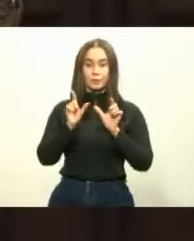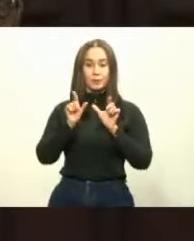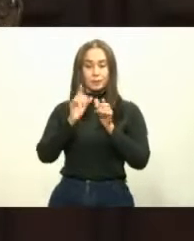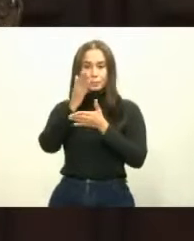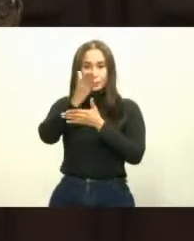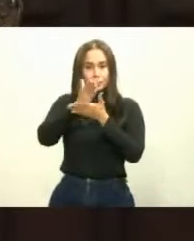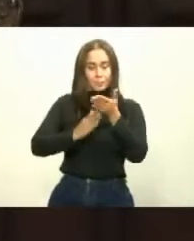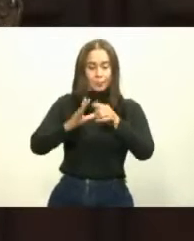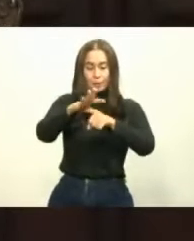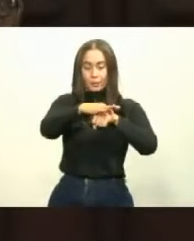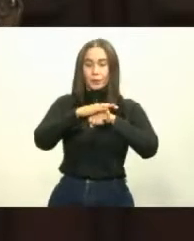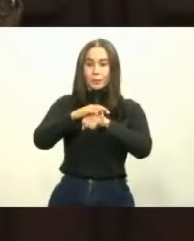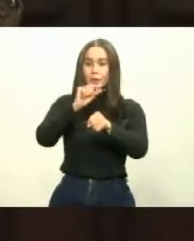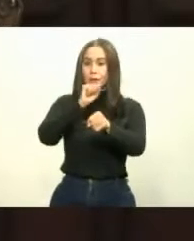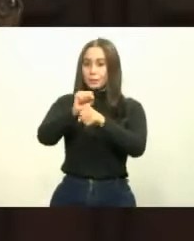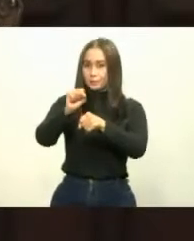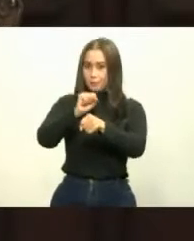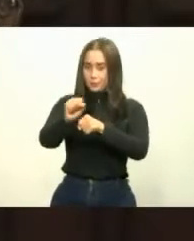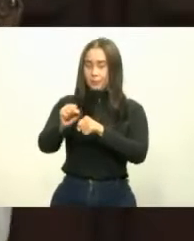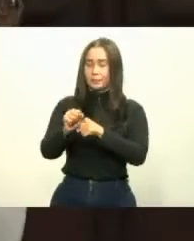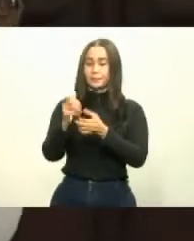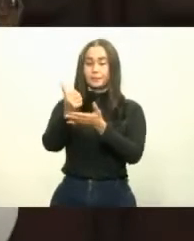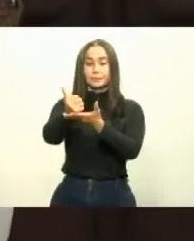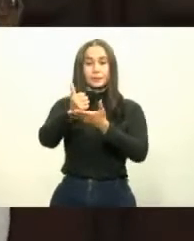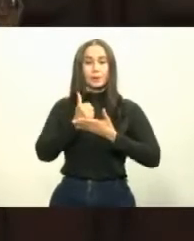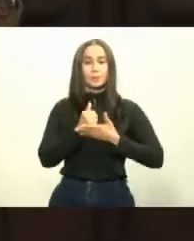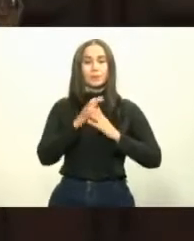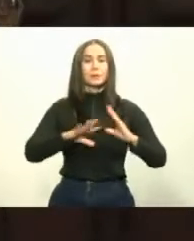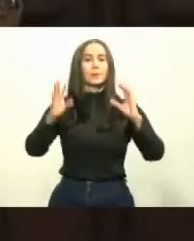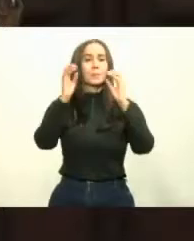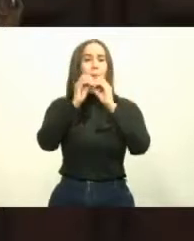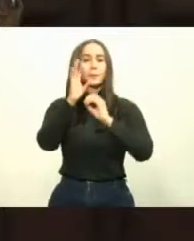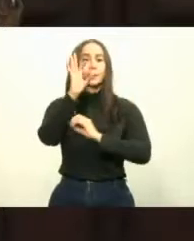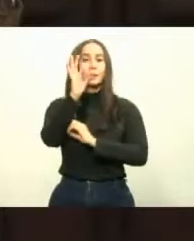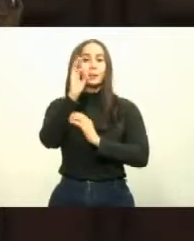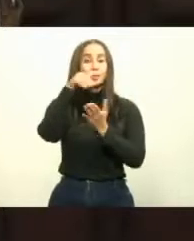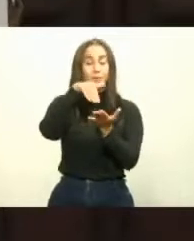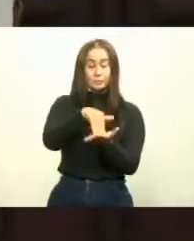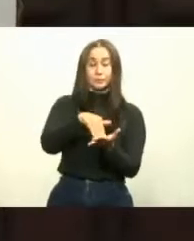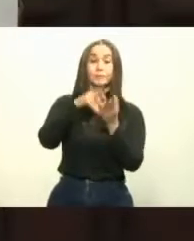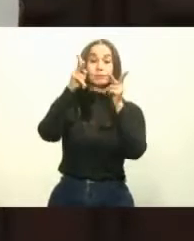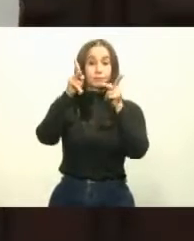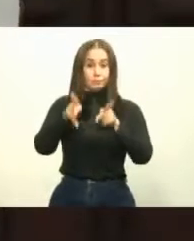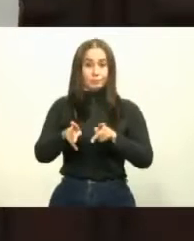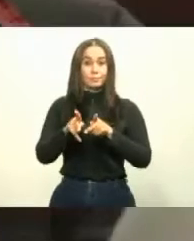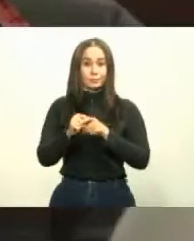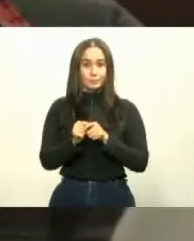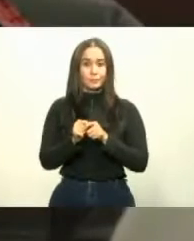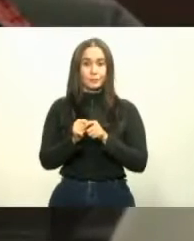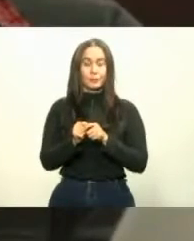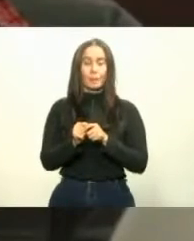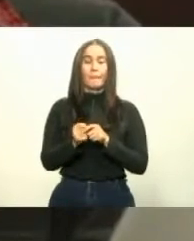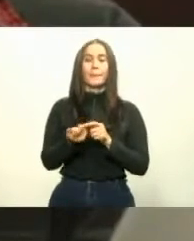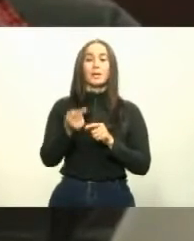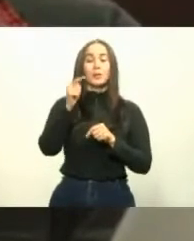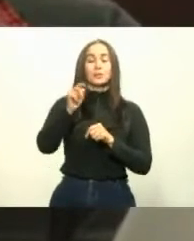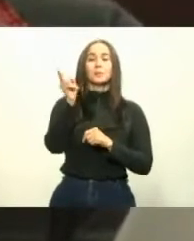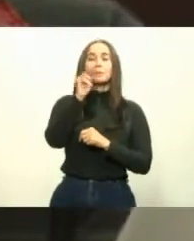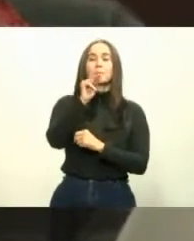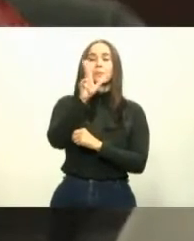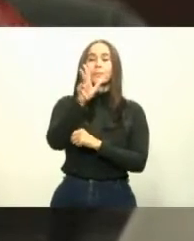impactarán positivamente, como dijo Mérido, a más de 9.000 personas y lo hacemos en 23